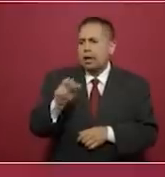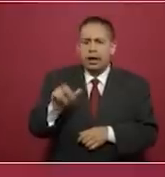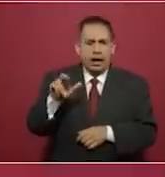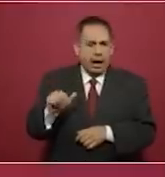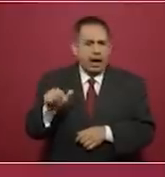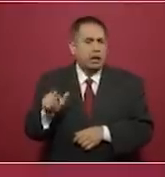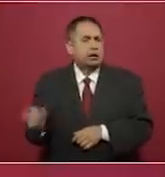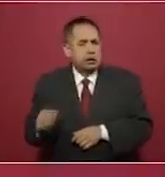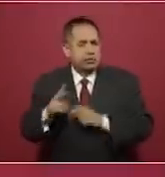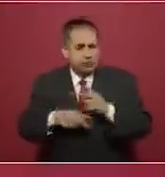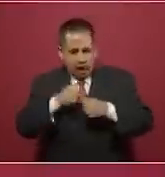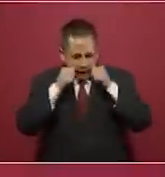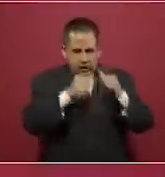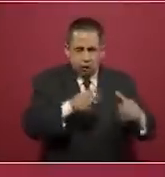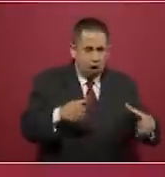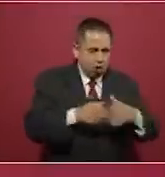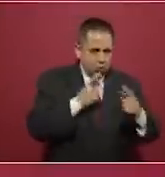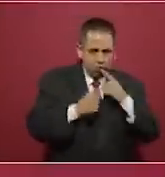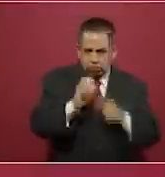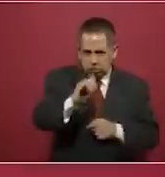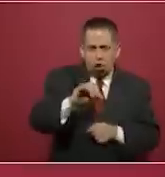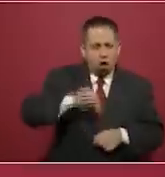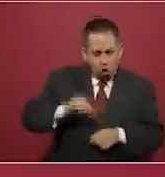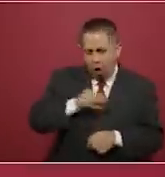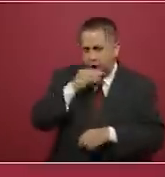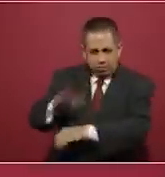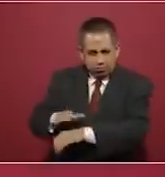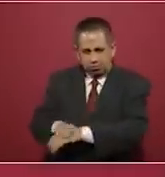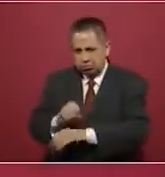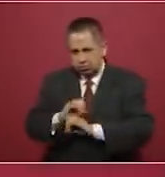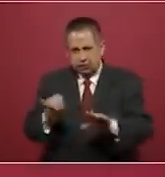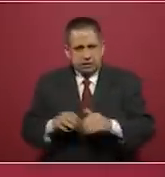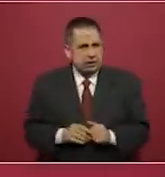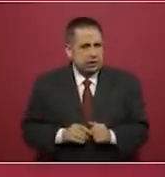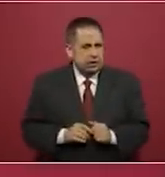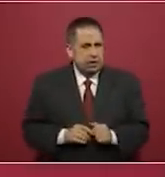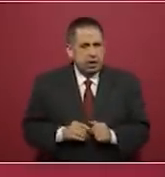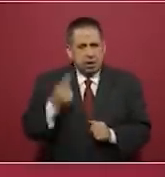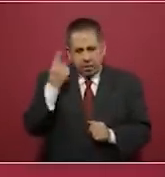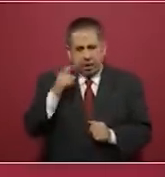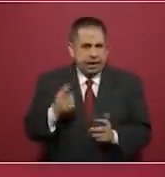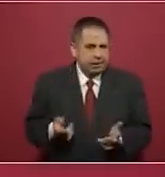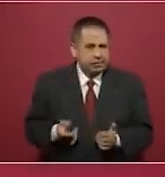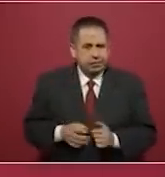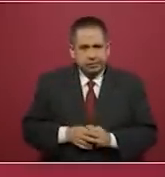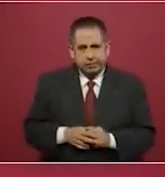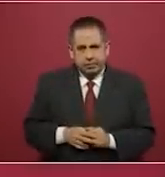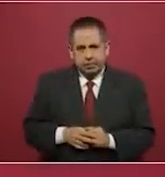atenderlos desde hoy mismo para este